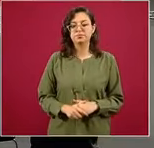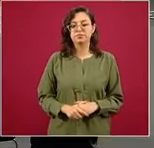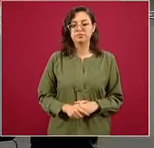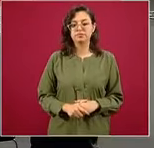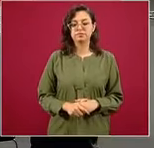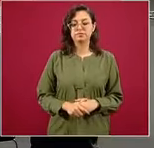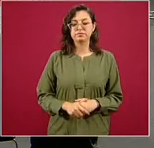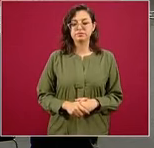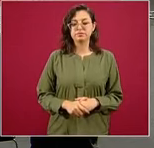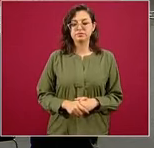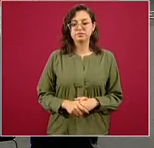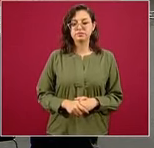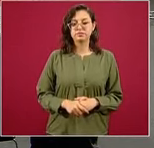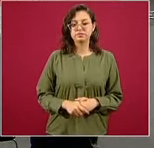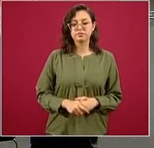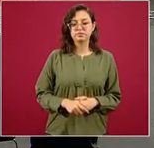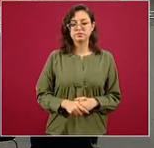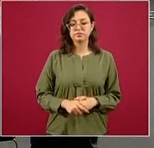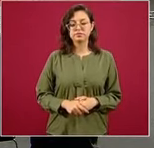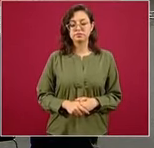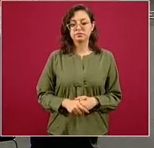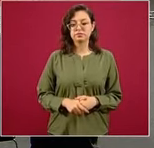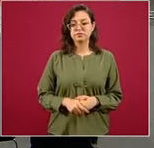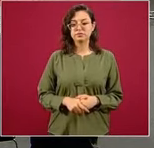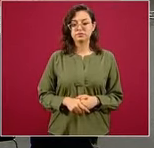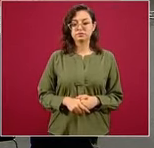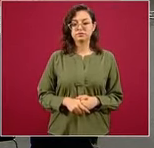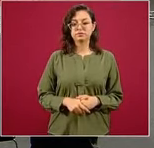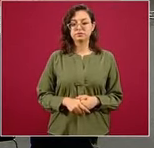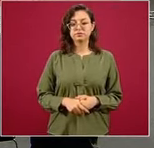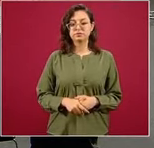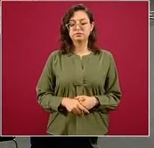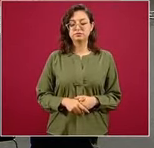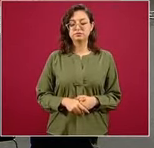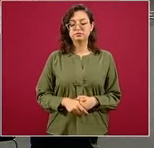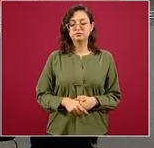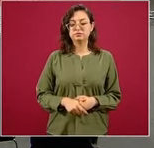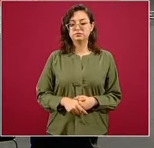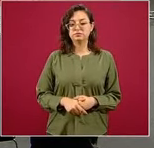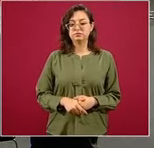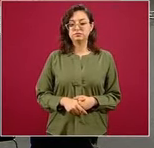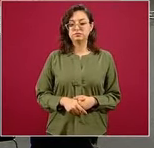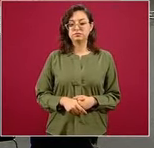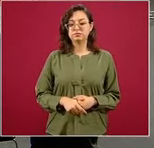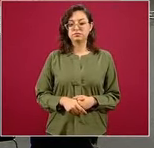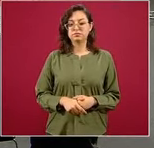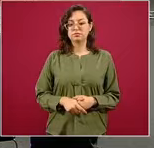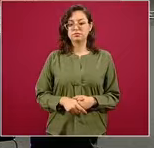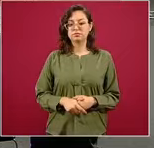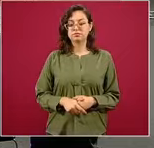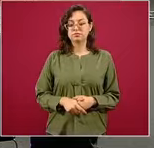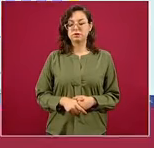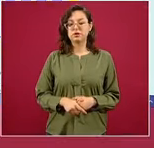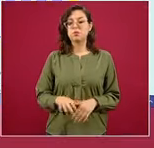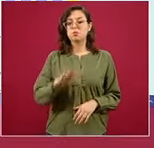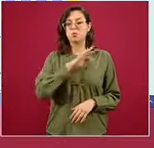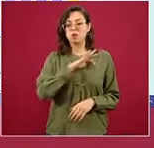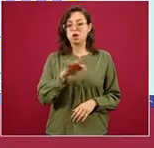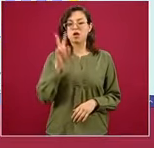Vamos a presentar de una vez aquí, si picamos este botón nos puede producir la